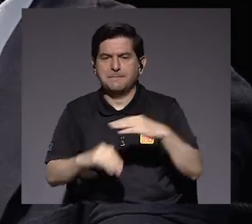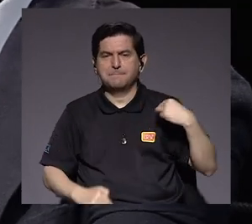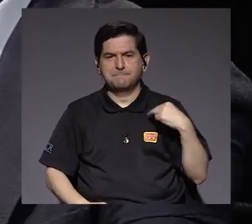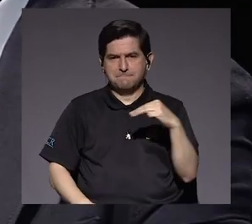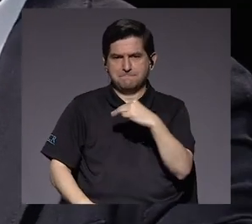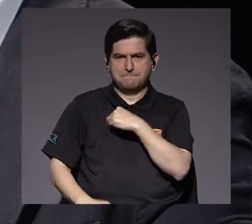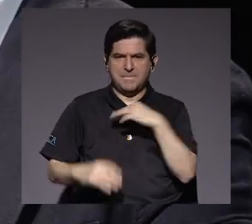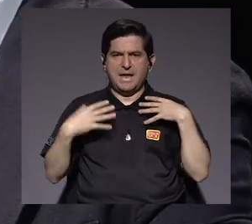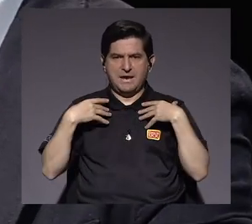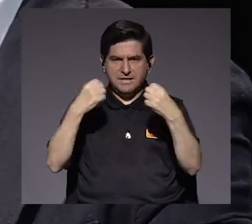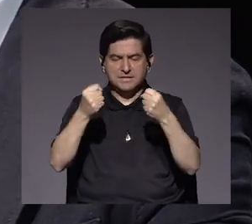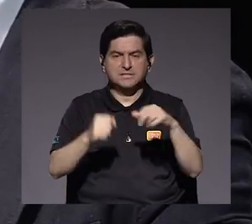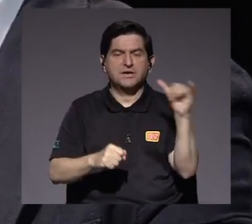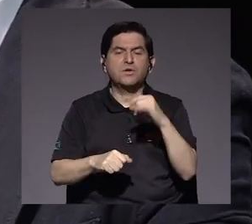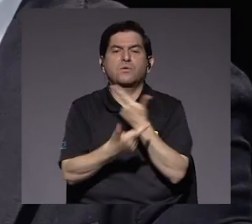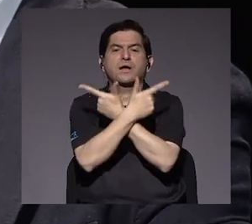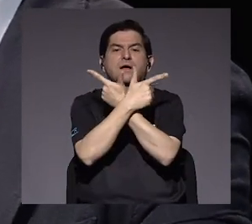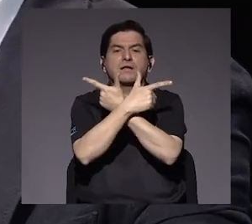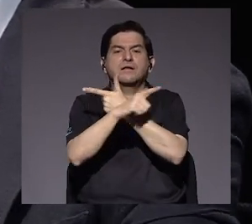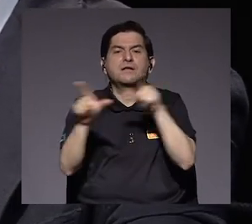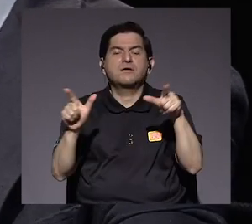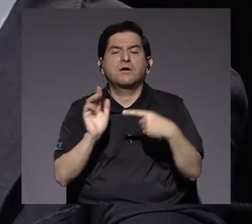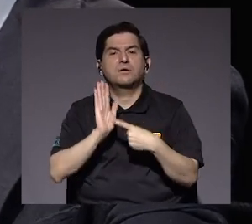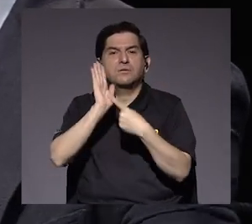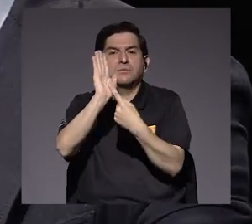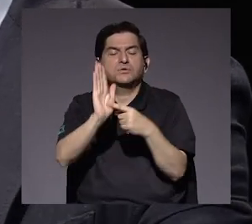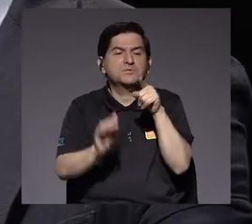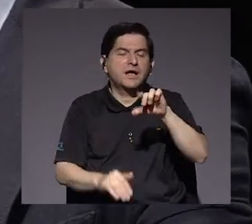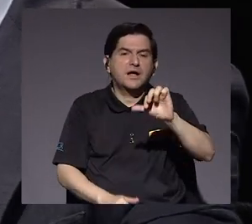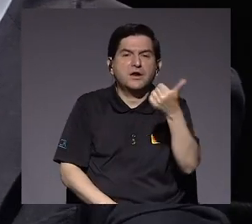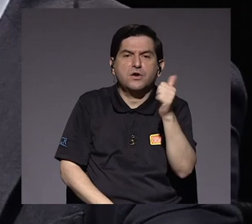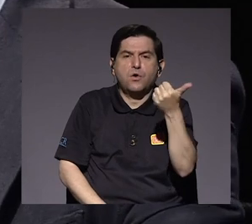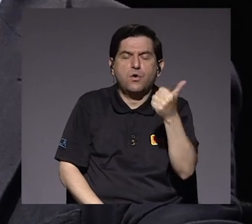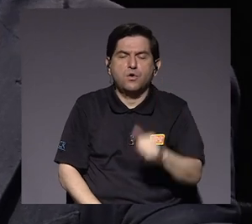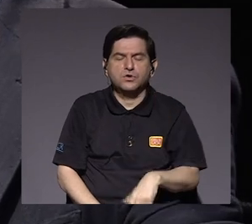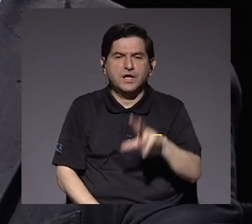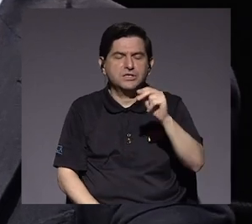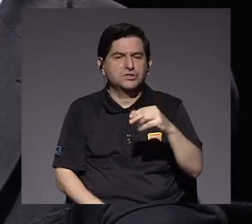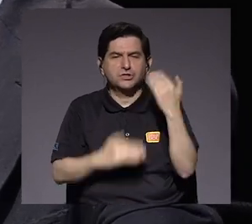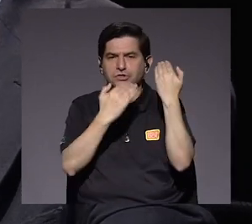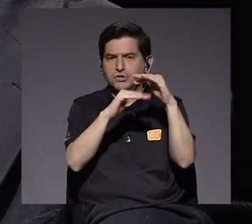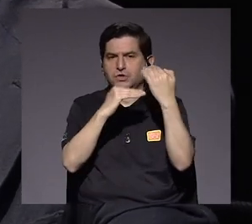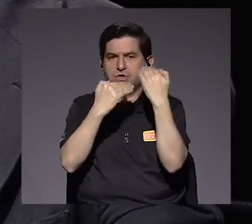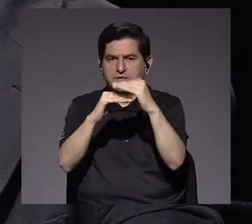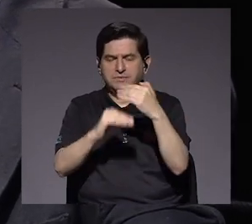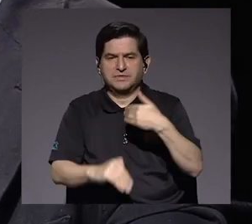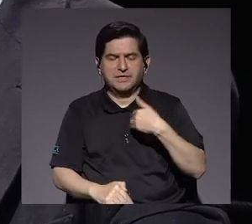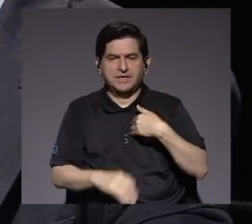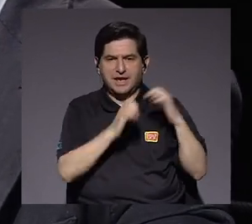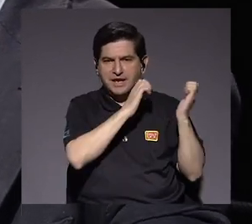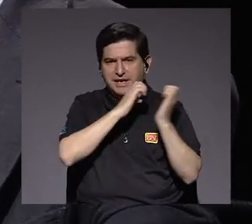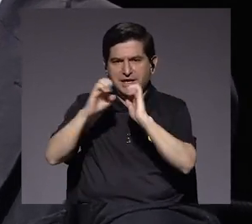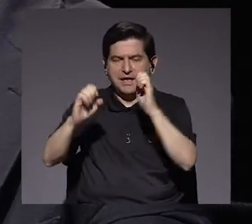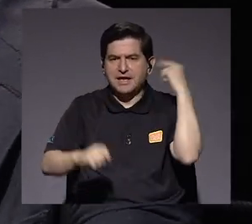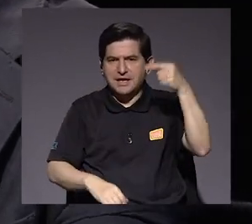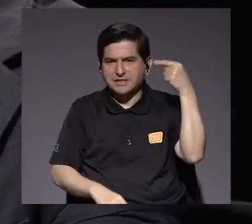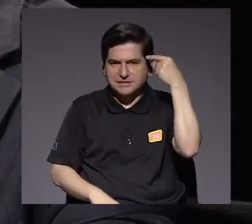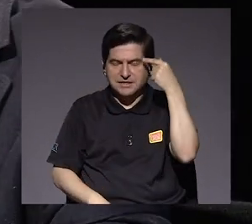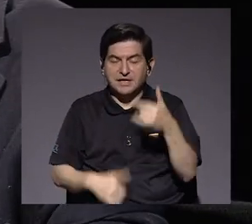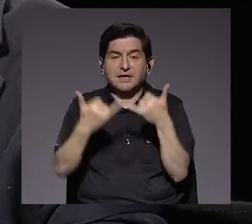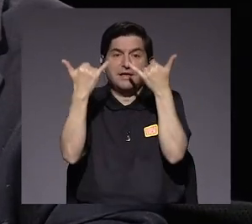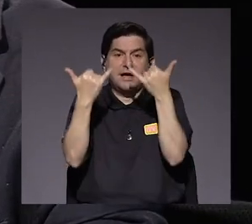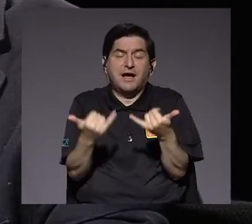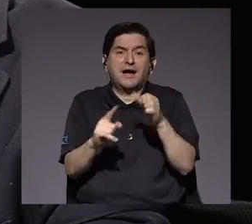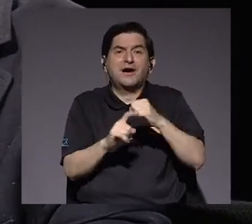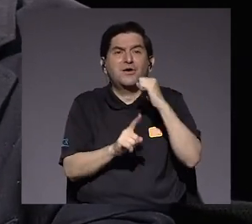Salud, también se liberaron o se evidenciaron esas otras no restricciones que existían respecto a la estrategia de gobierno, y hemos caído,